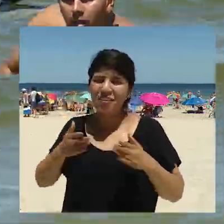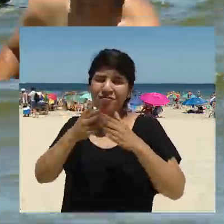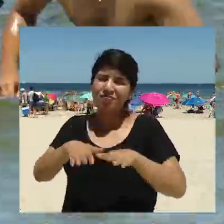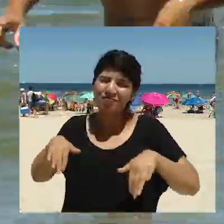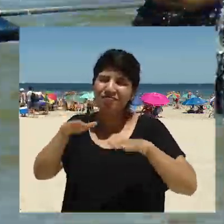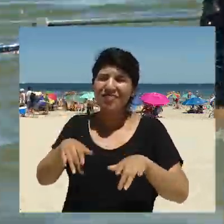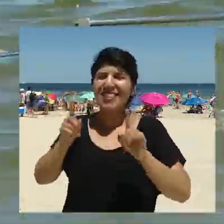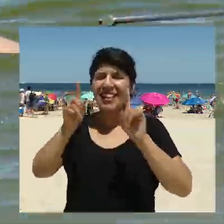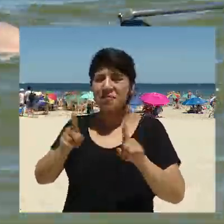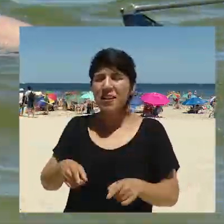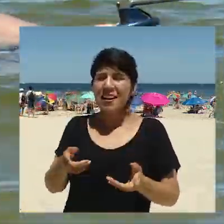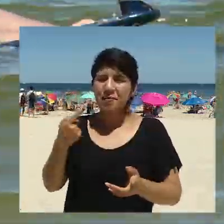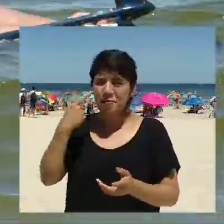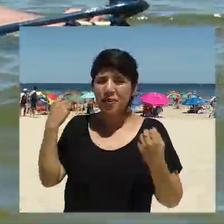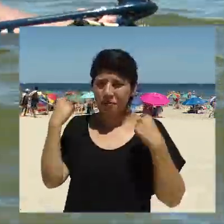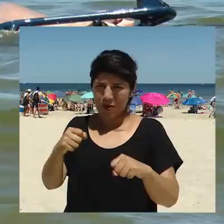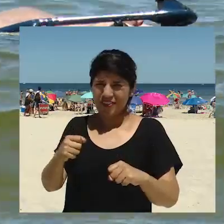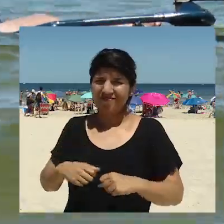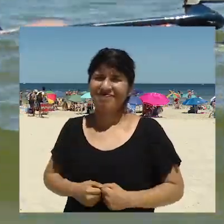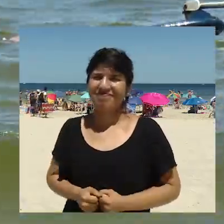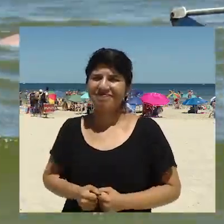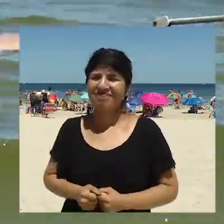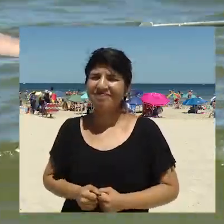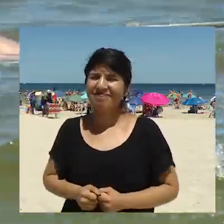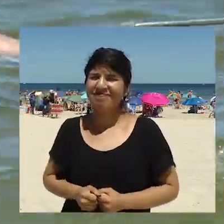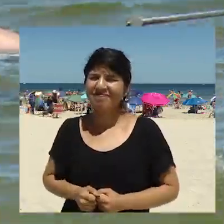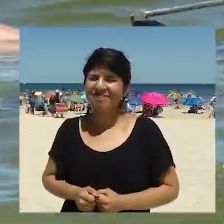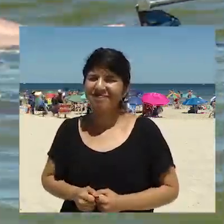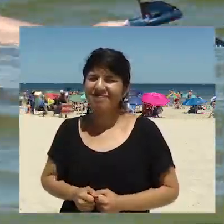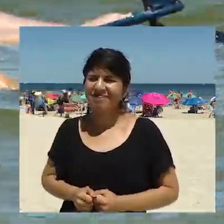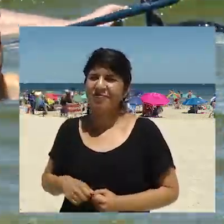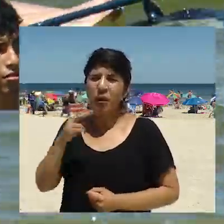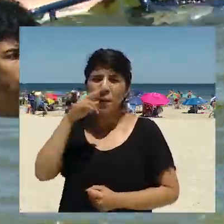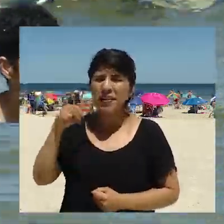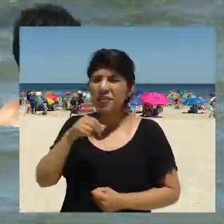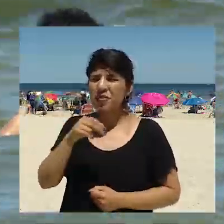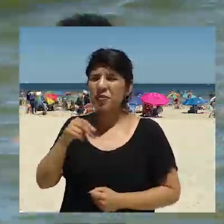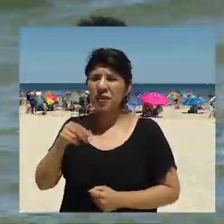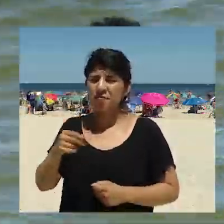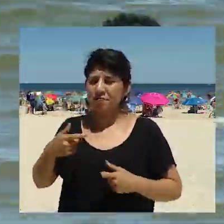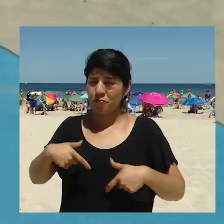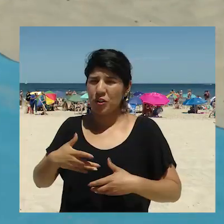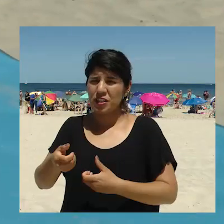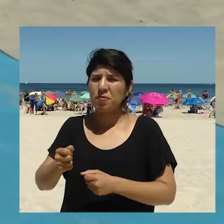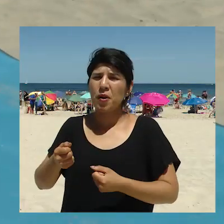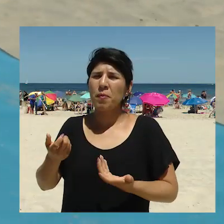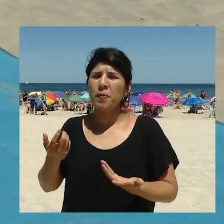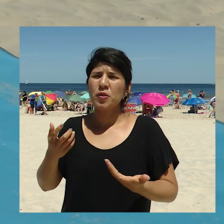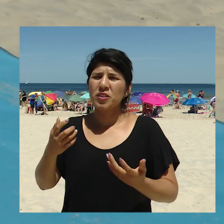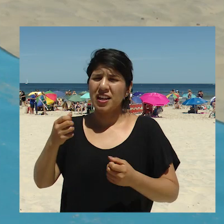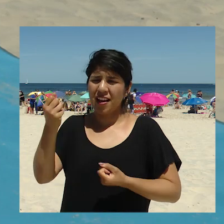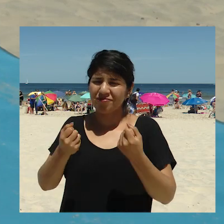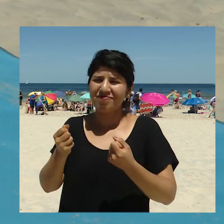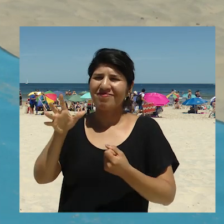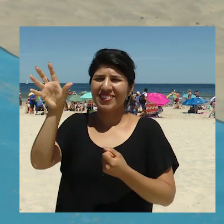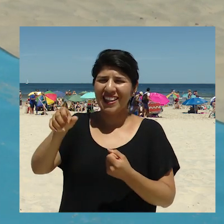del mar, sino también haciendo un poco de deporte. El municipio de Pan de Azúcar también apoyó con lo que era el transporte desde Pan de